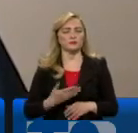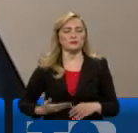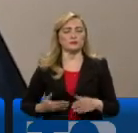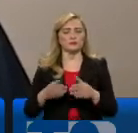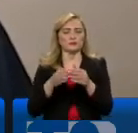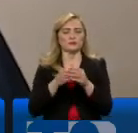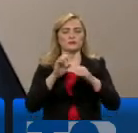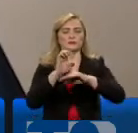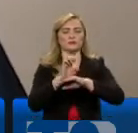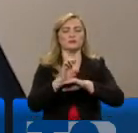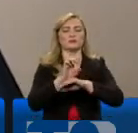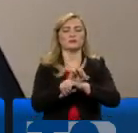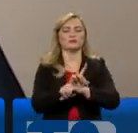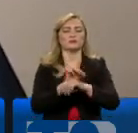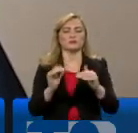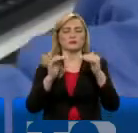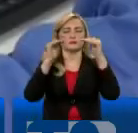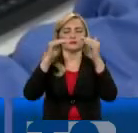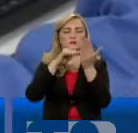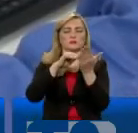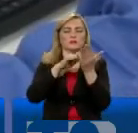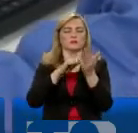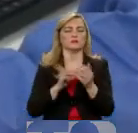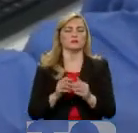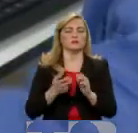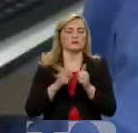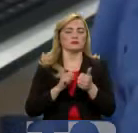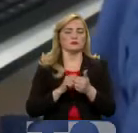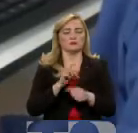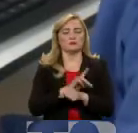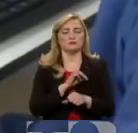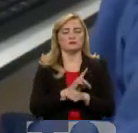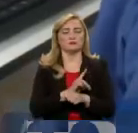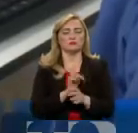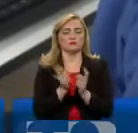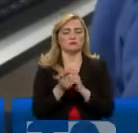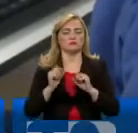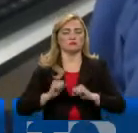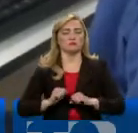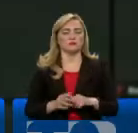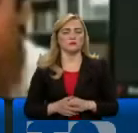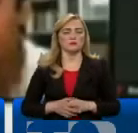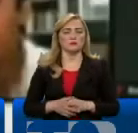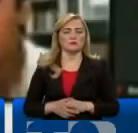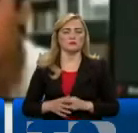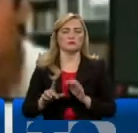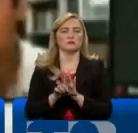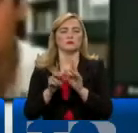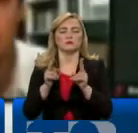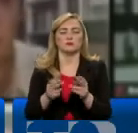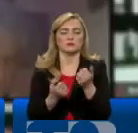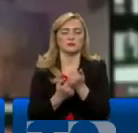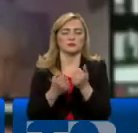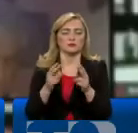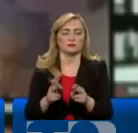de la Asociación Ecuatoriana de Médicos Posgradistas, la situación de los médicos podría cambiar con la vigencia de la Ley Orgánica de